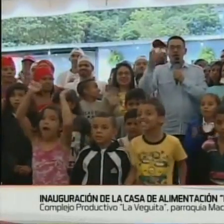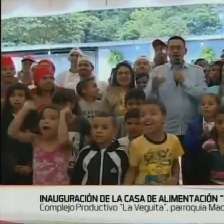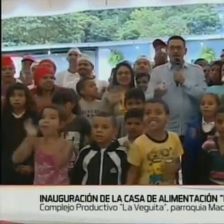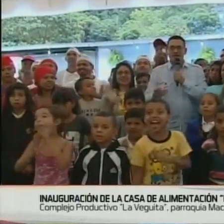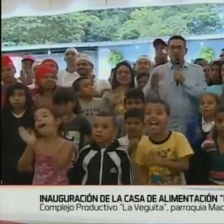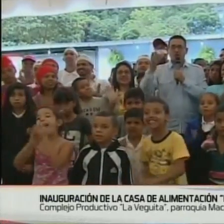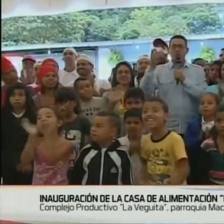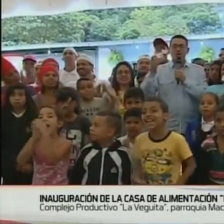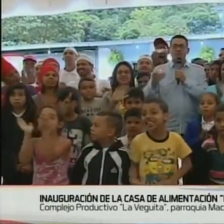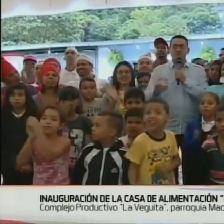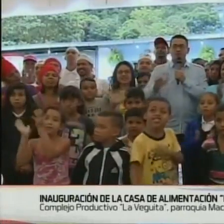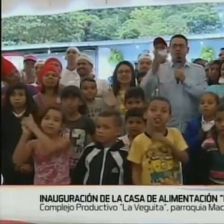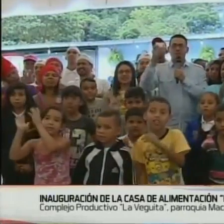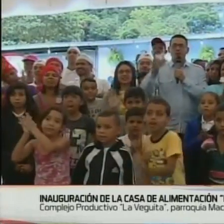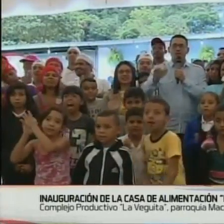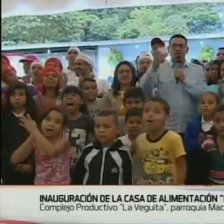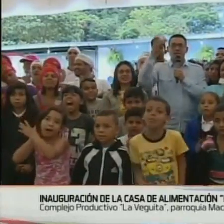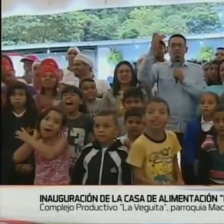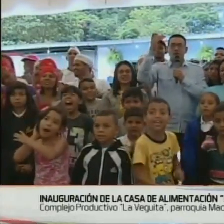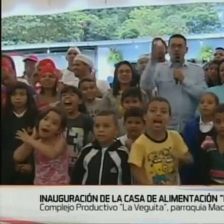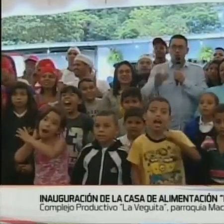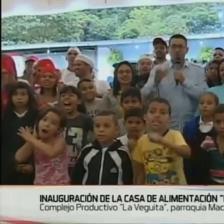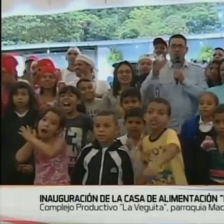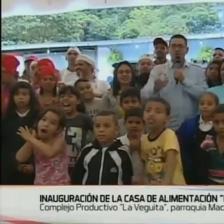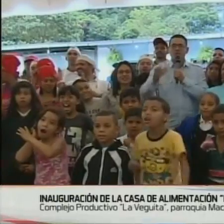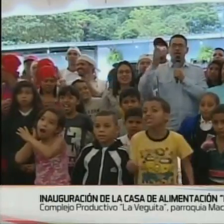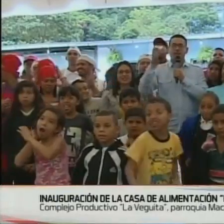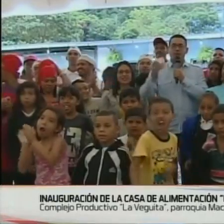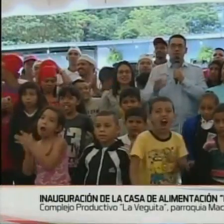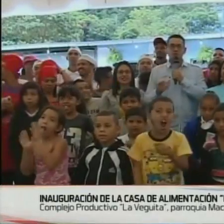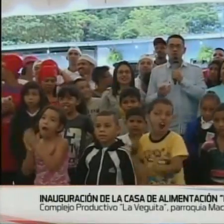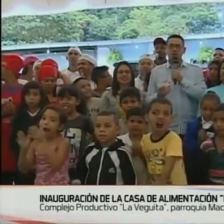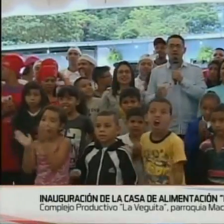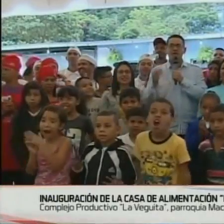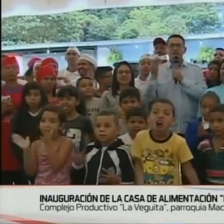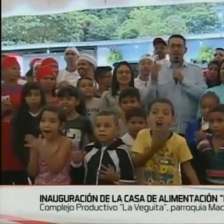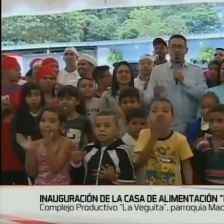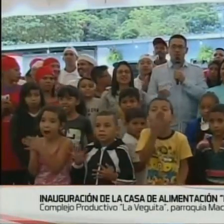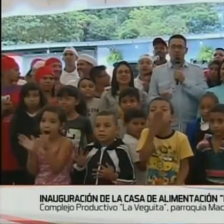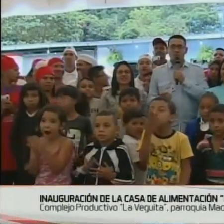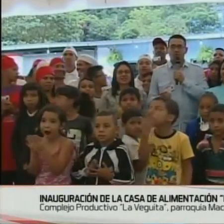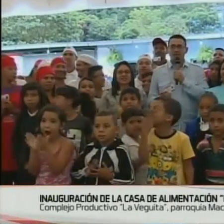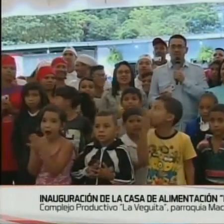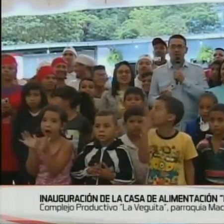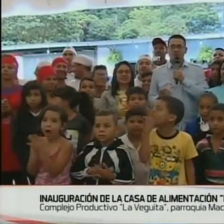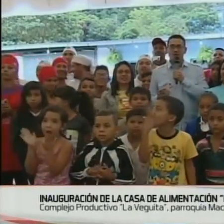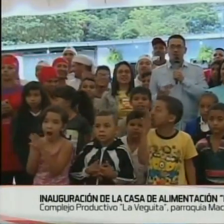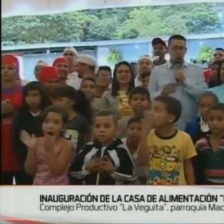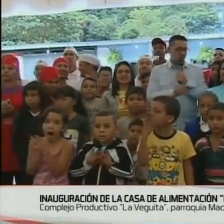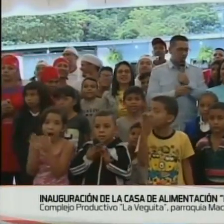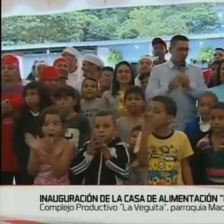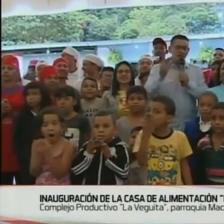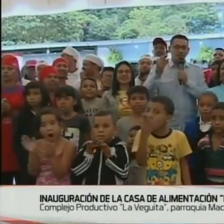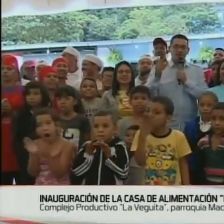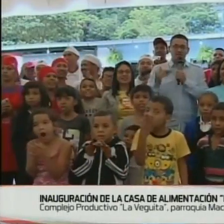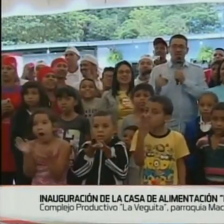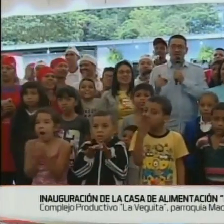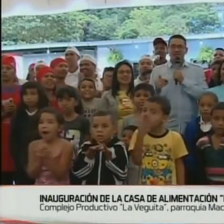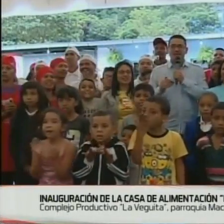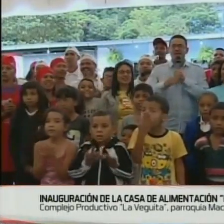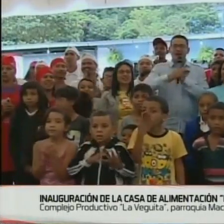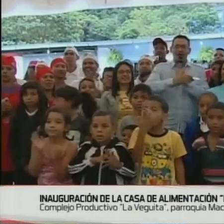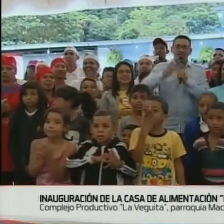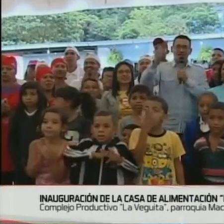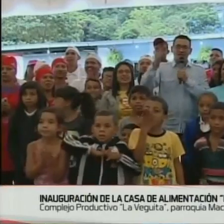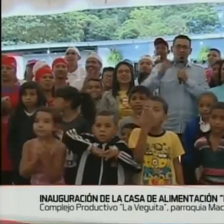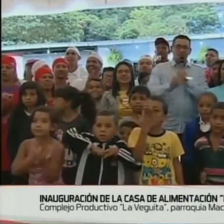las bondades, de todos los beneficios de la política, poderosa política de protección social que nuestro pueblo está desarrollando. Yo quiero,